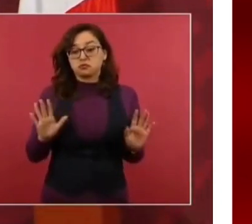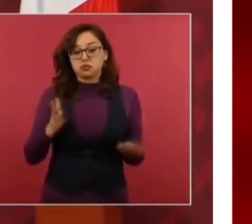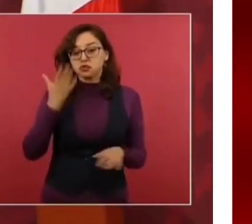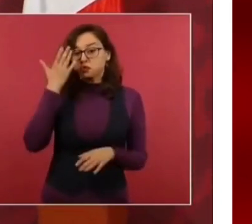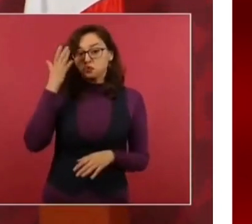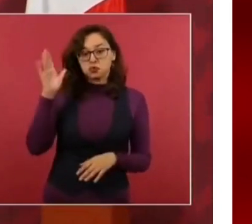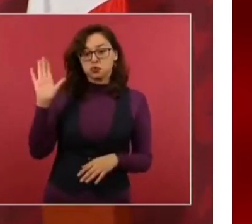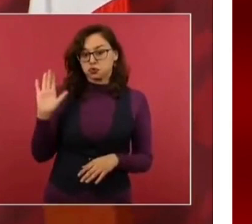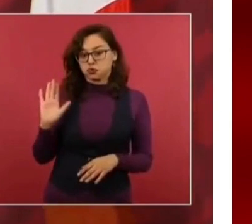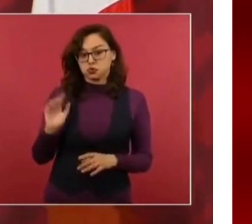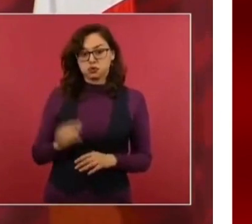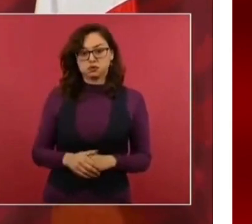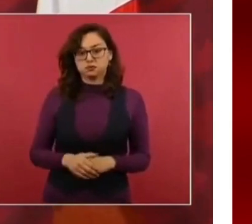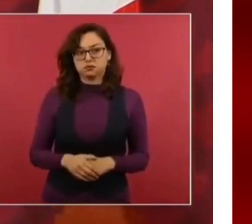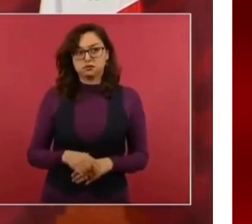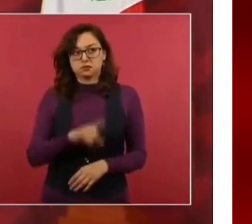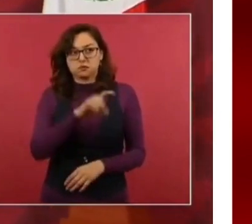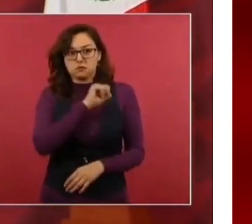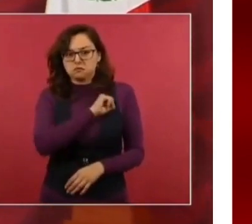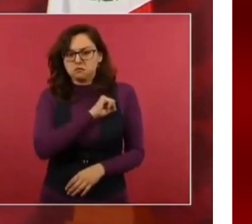se burla